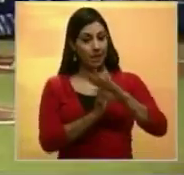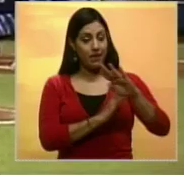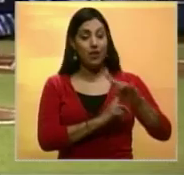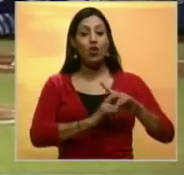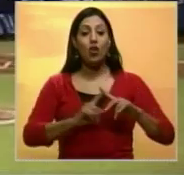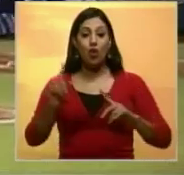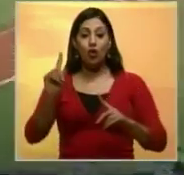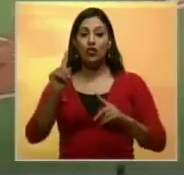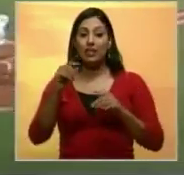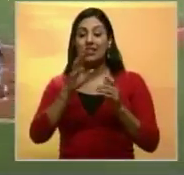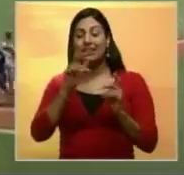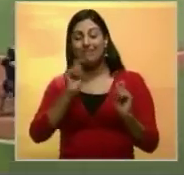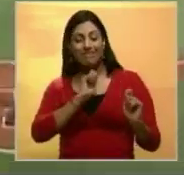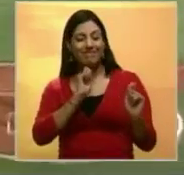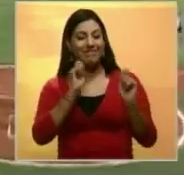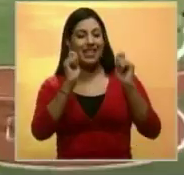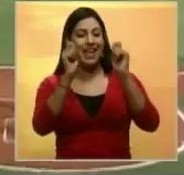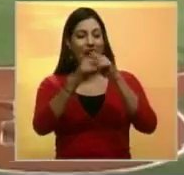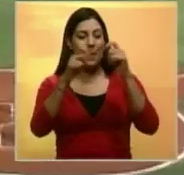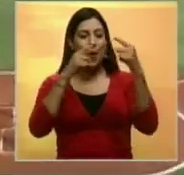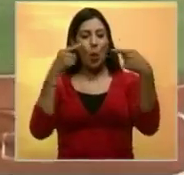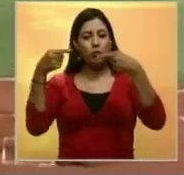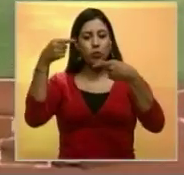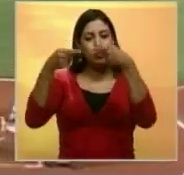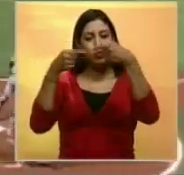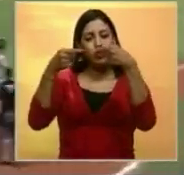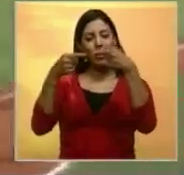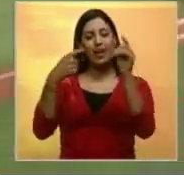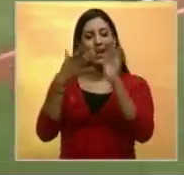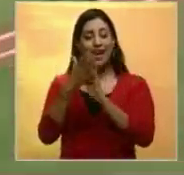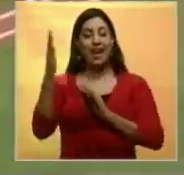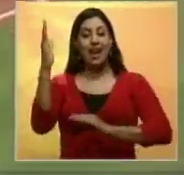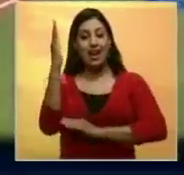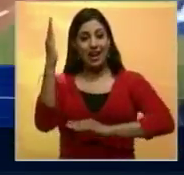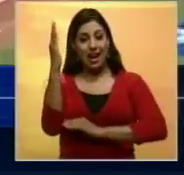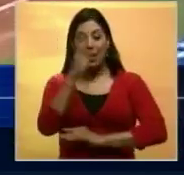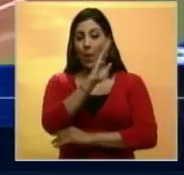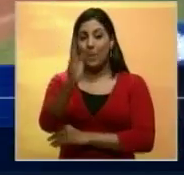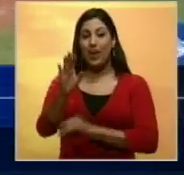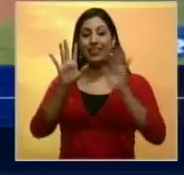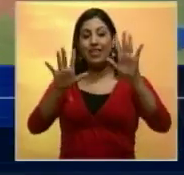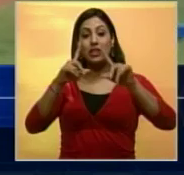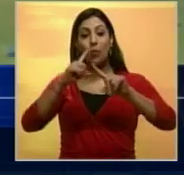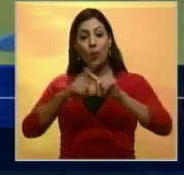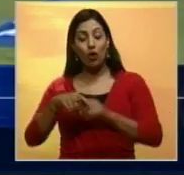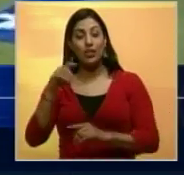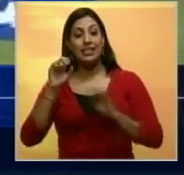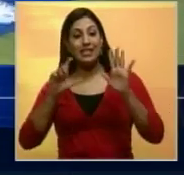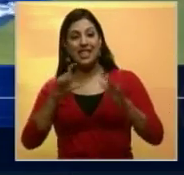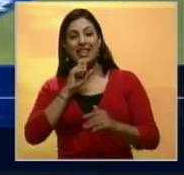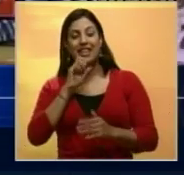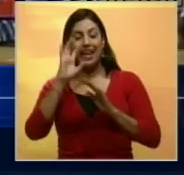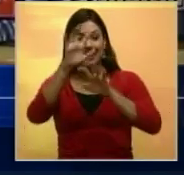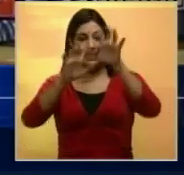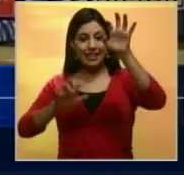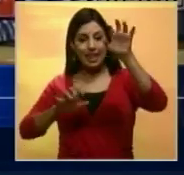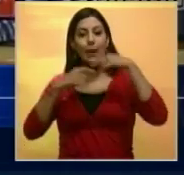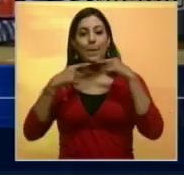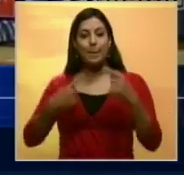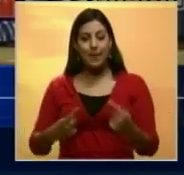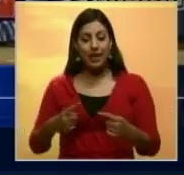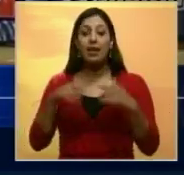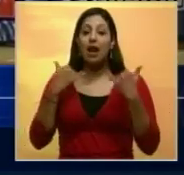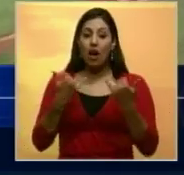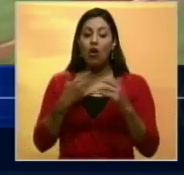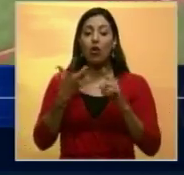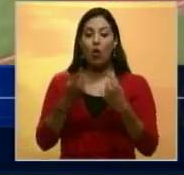Y en lo que se transformó en un duelo entre clasificados, los Cardenales de Lara vencieron 10-7 a los Tigres de Aragua, con